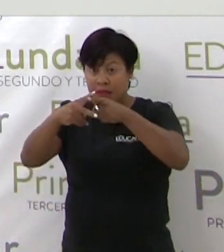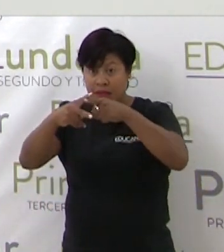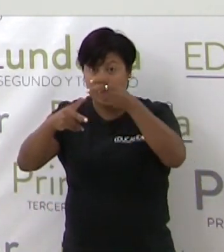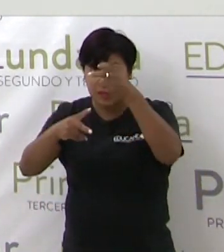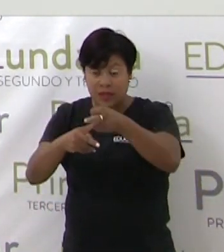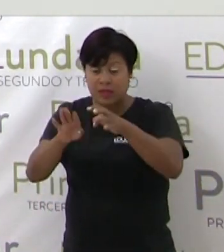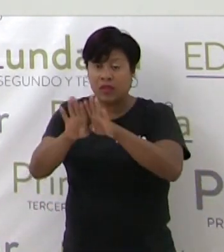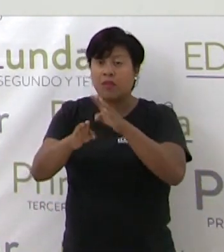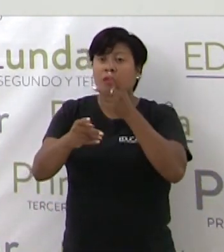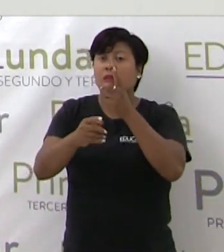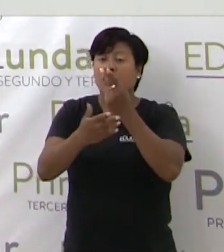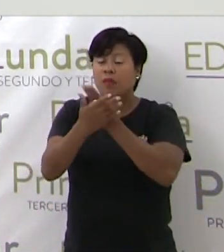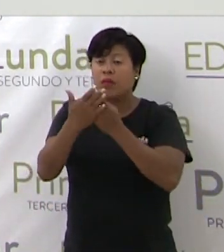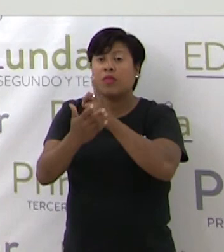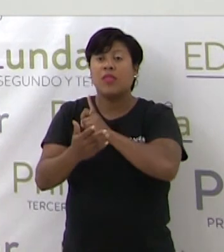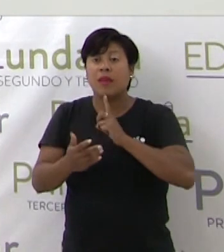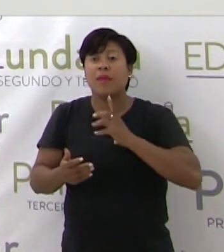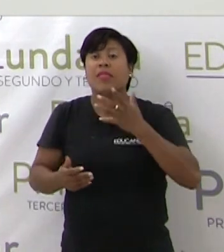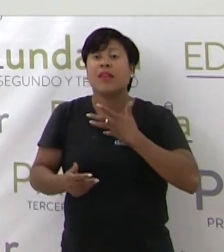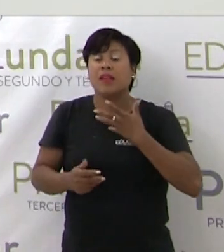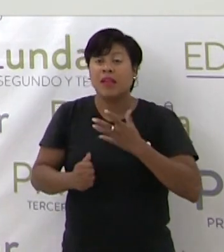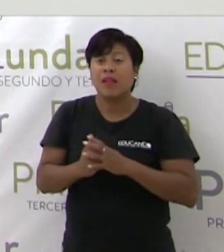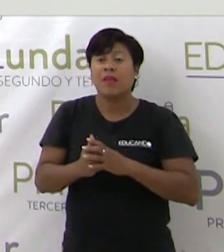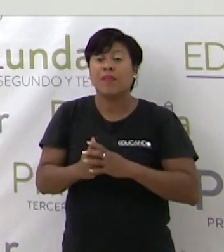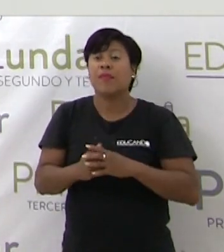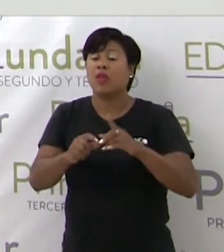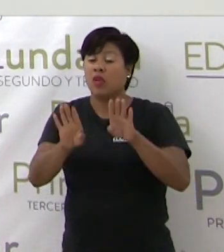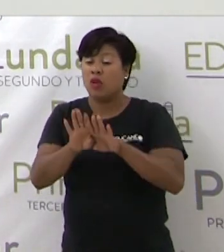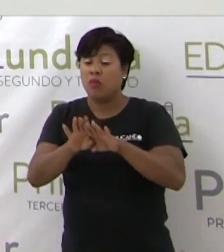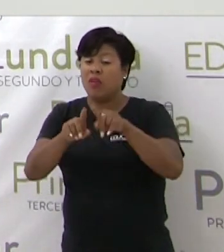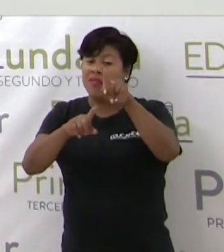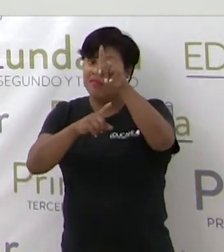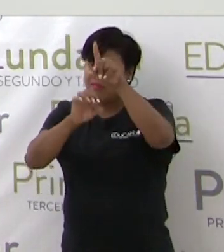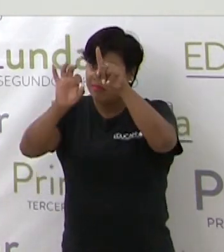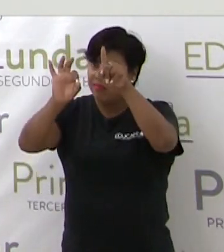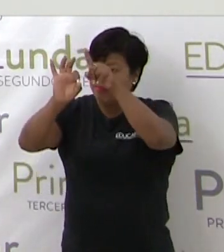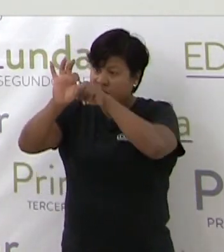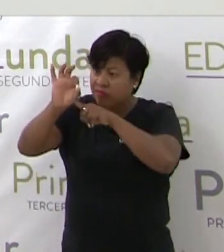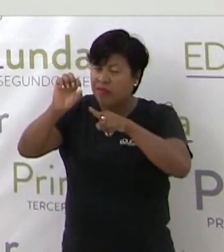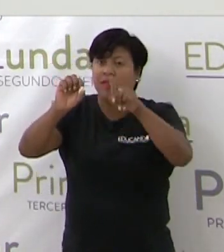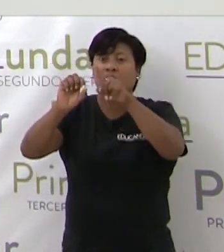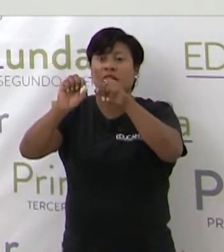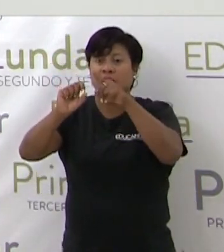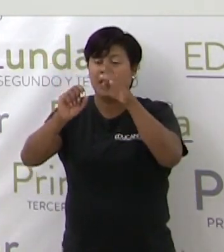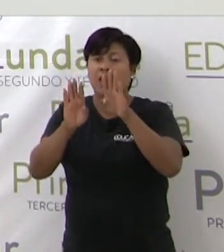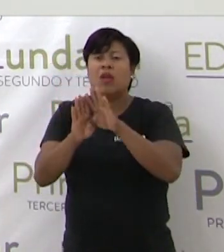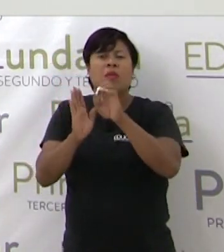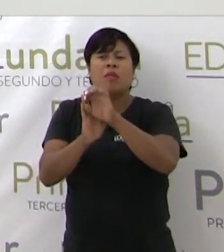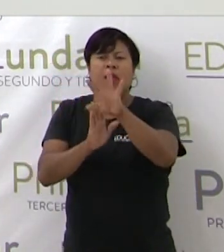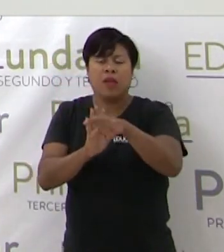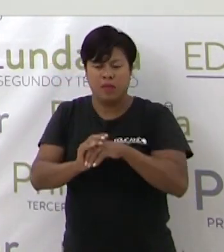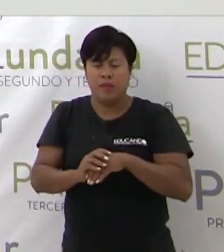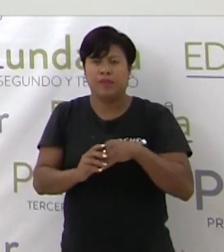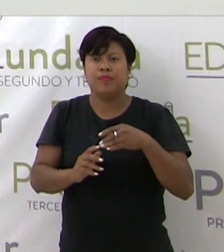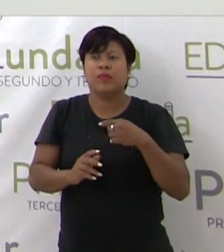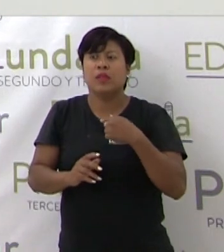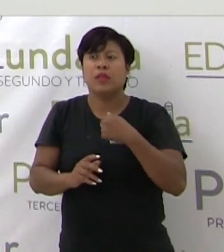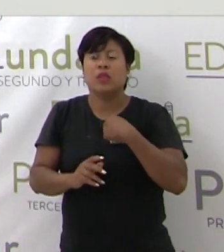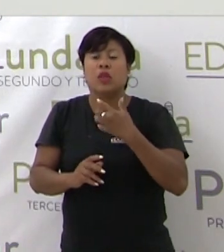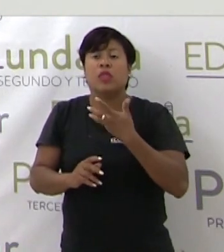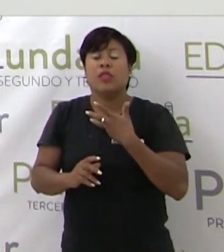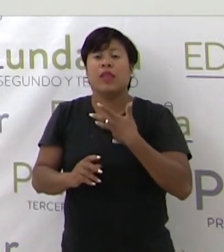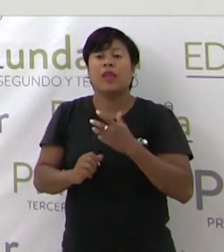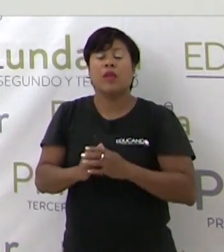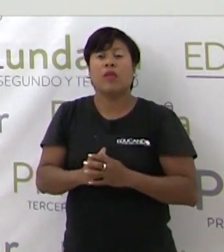geométrica regular deben de tocar necesariamente el borde o la circunferencia del círculo. Es decir, si tengo